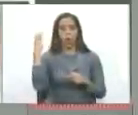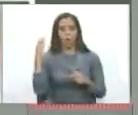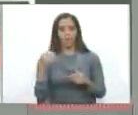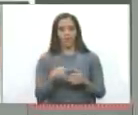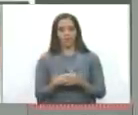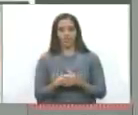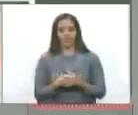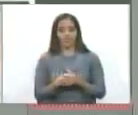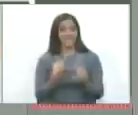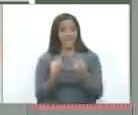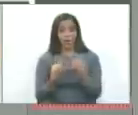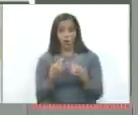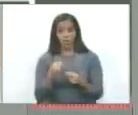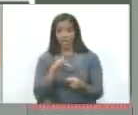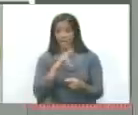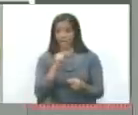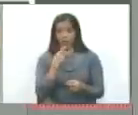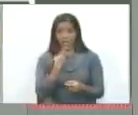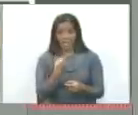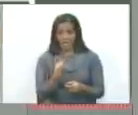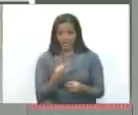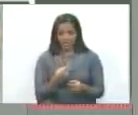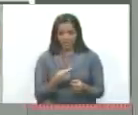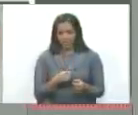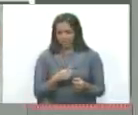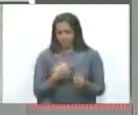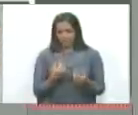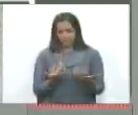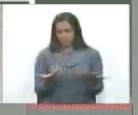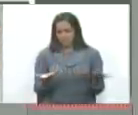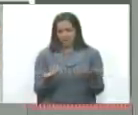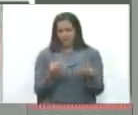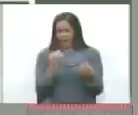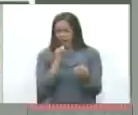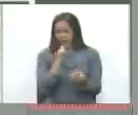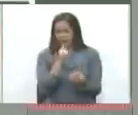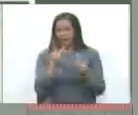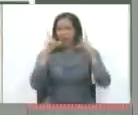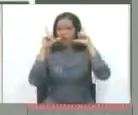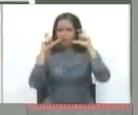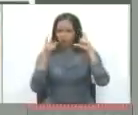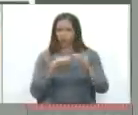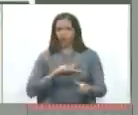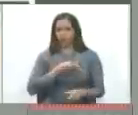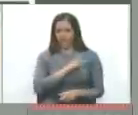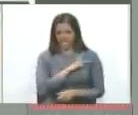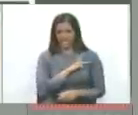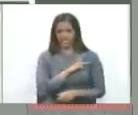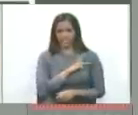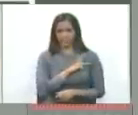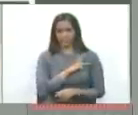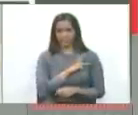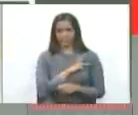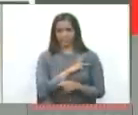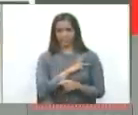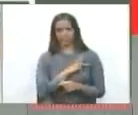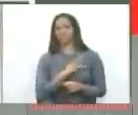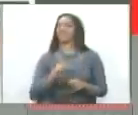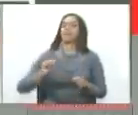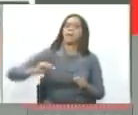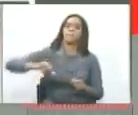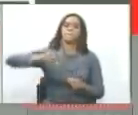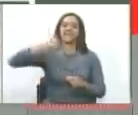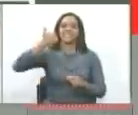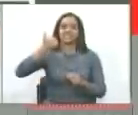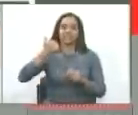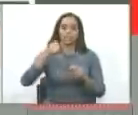cosas que no dicen, Diosdado. No solamente que llevó un informe con fotos falsas ante el máximo organismo